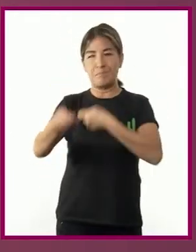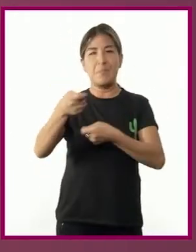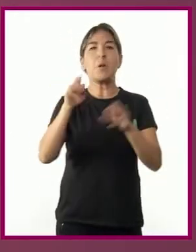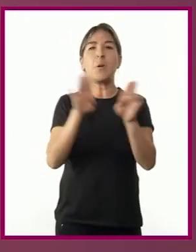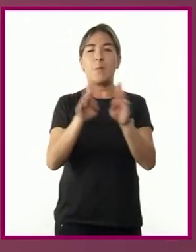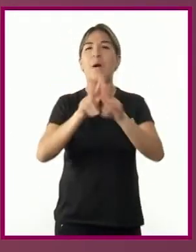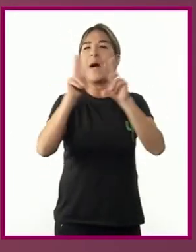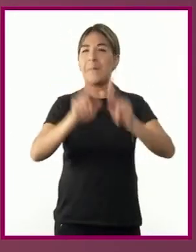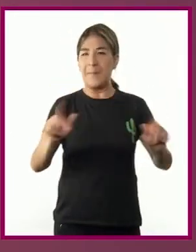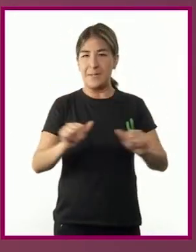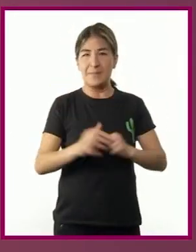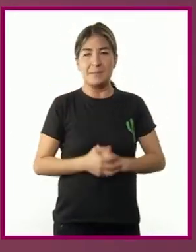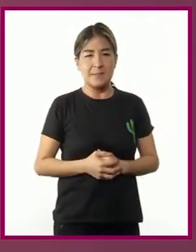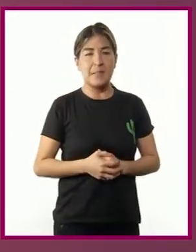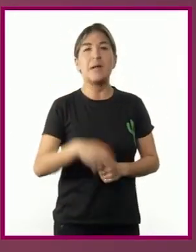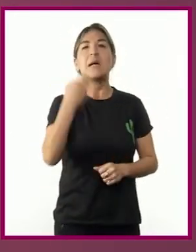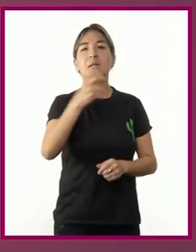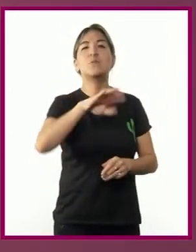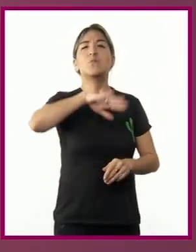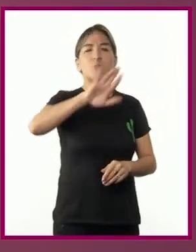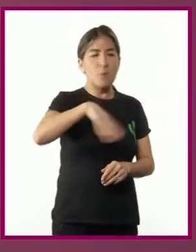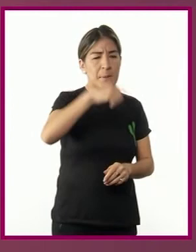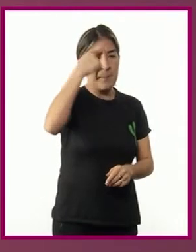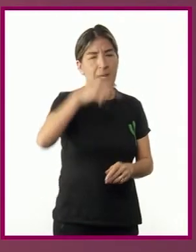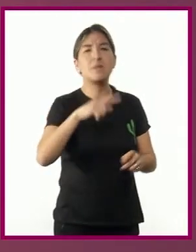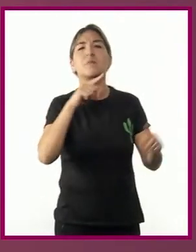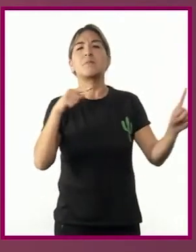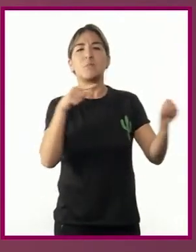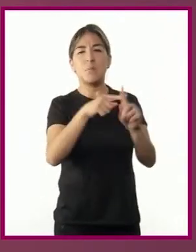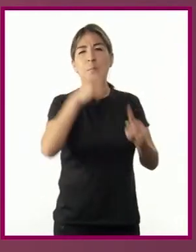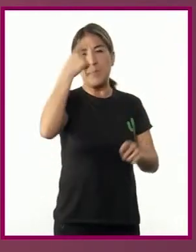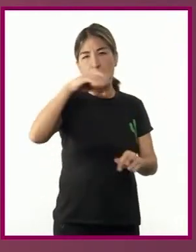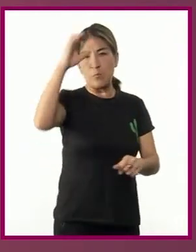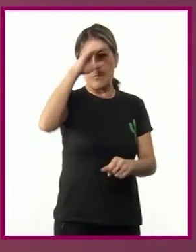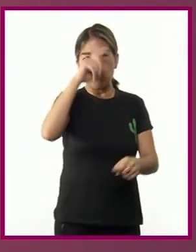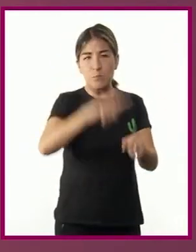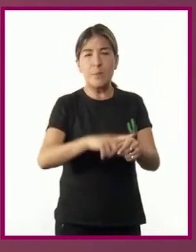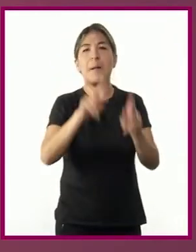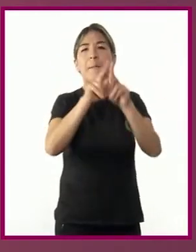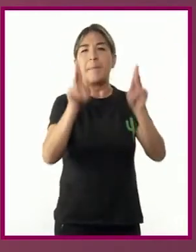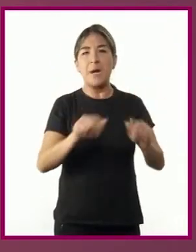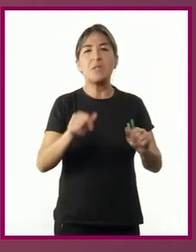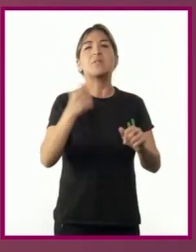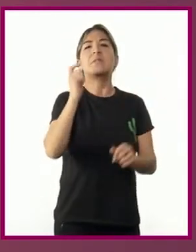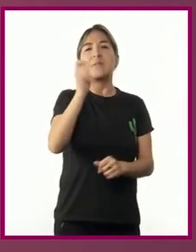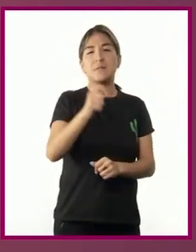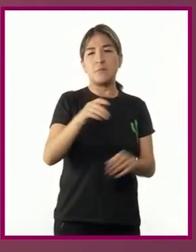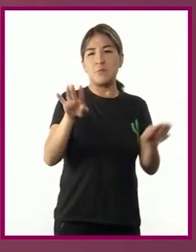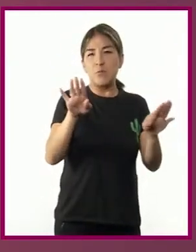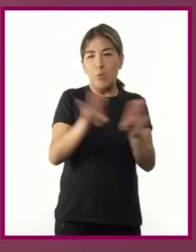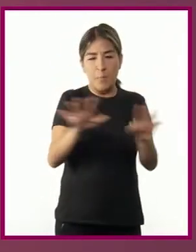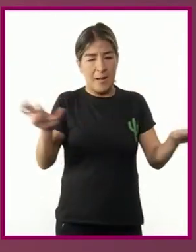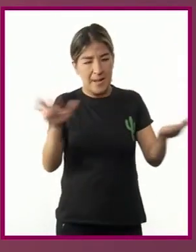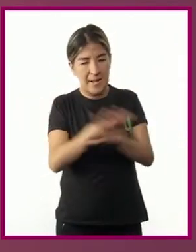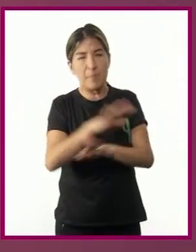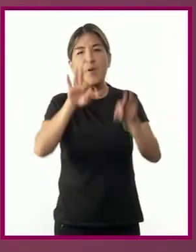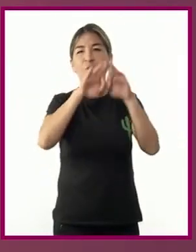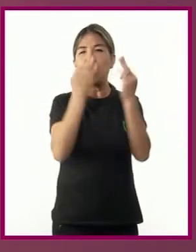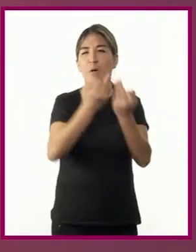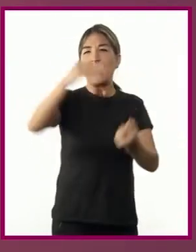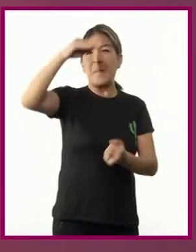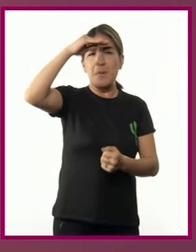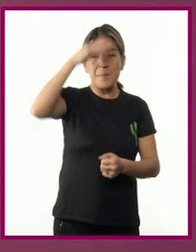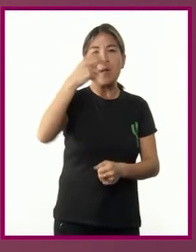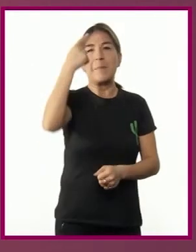esfuerzos se ha buscado en el mundo construir la cultura de paz, a partir de modificar mentalidades y promover actitudes que